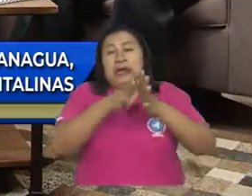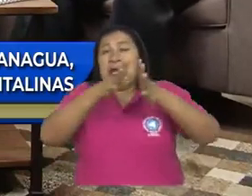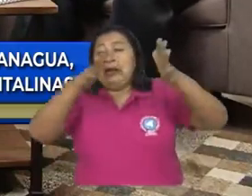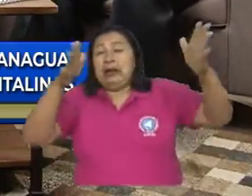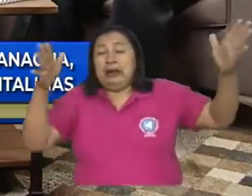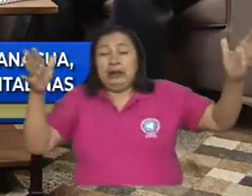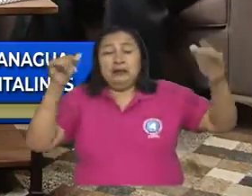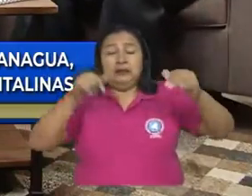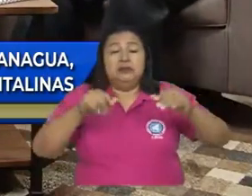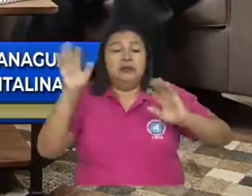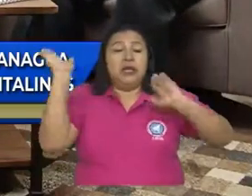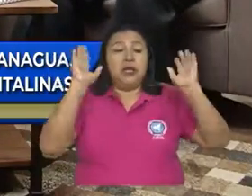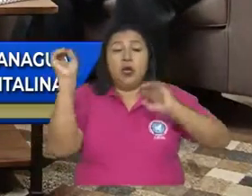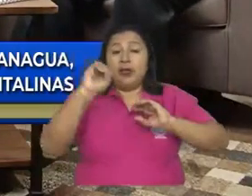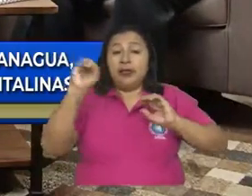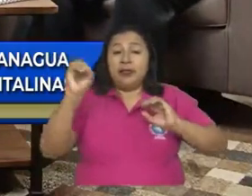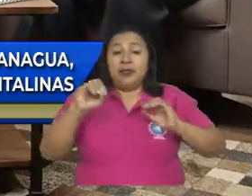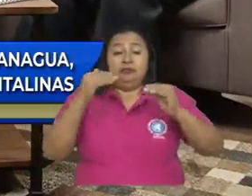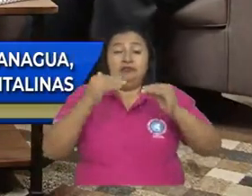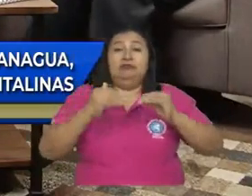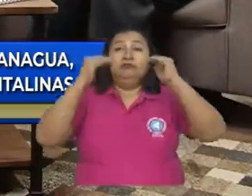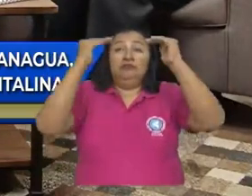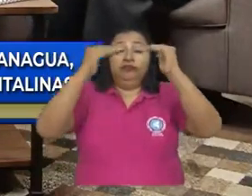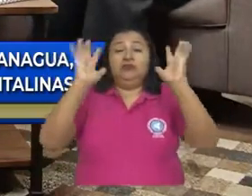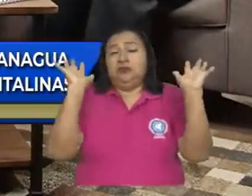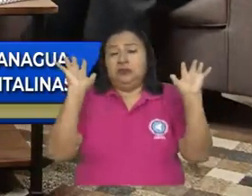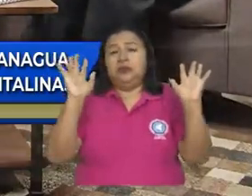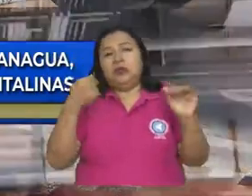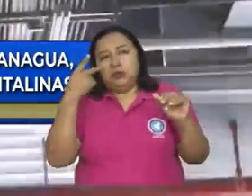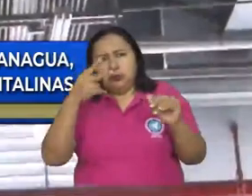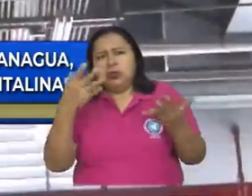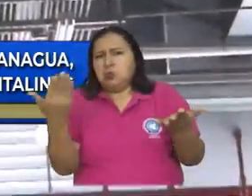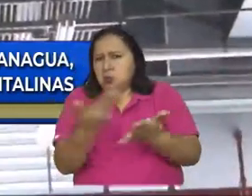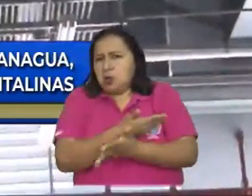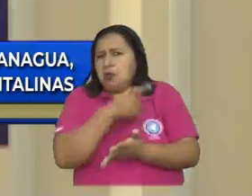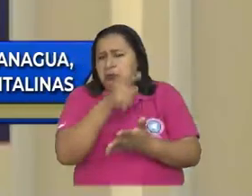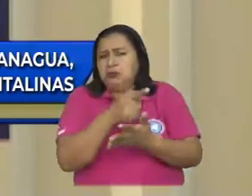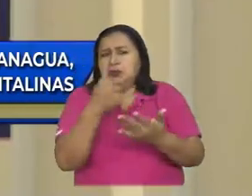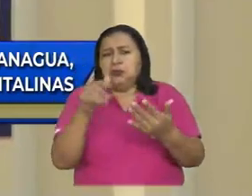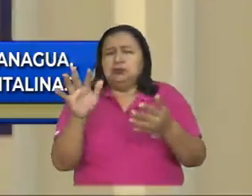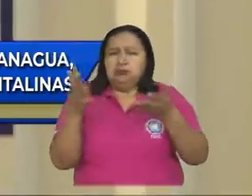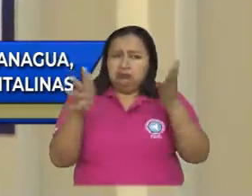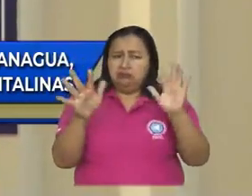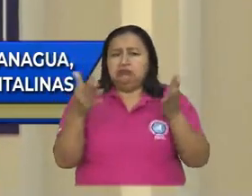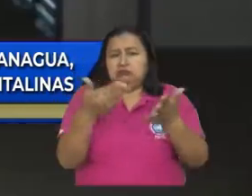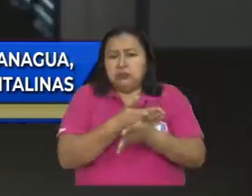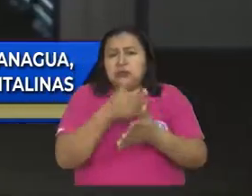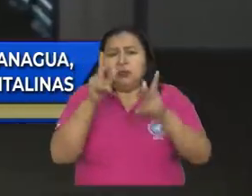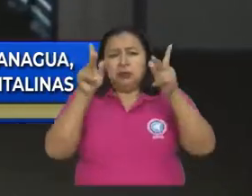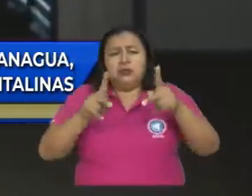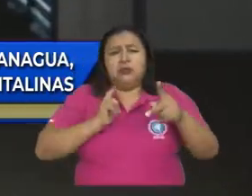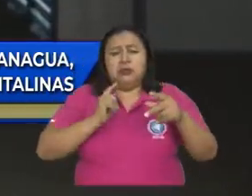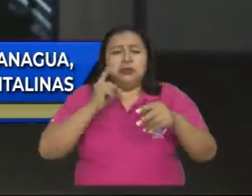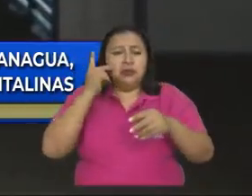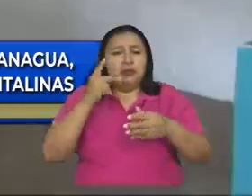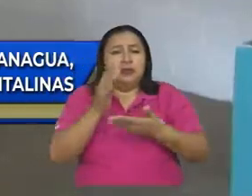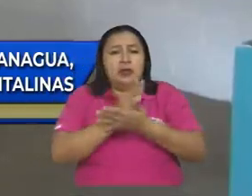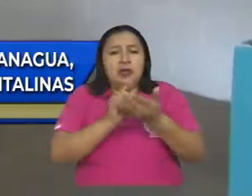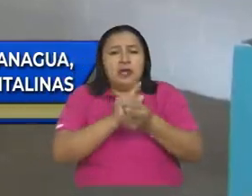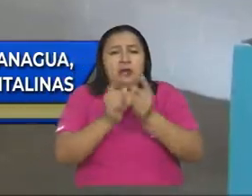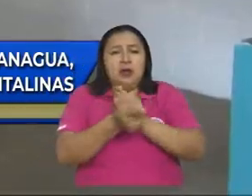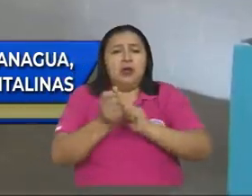con dos pisos y todo quedó de película. Pues eso es relativamente nuevo. Claro. Es relativamente nuevo. Las inversiones que se han hecho, por ejemplo, en